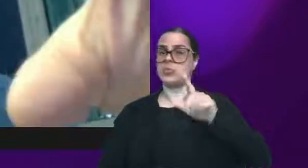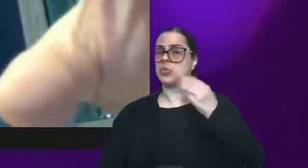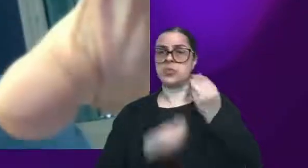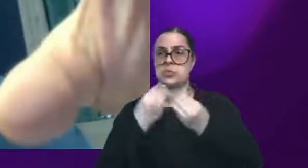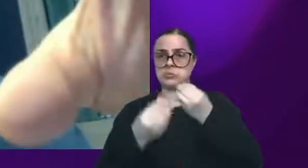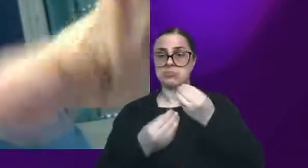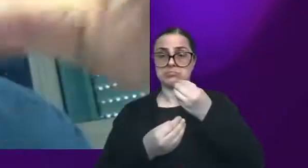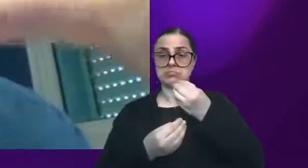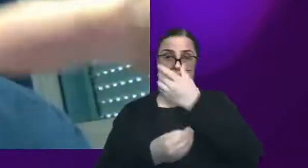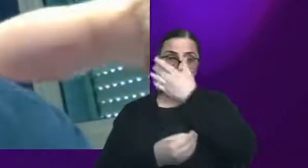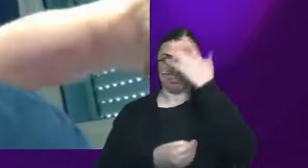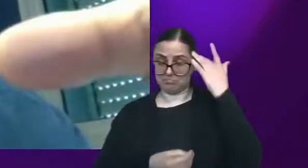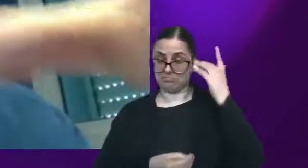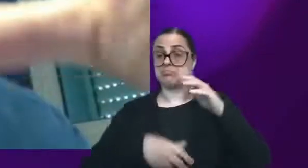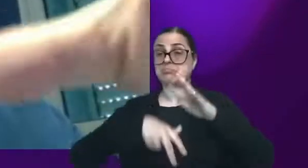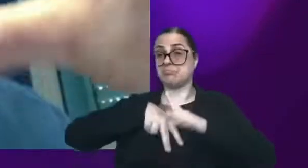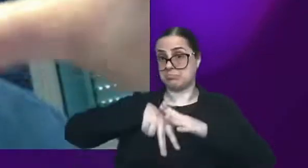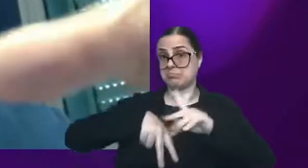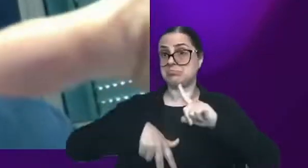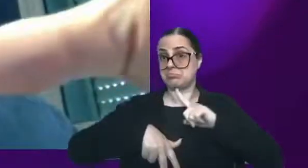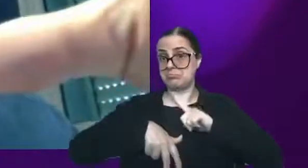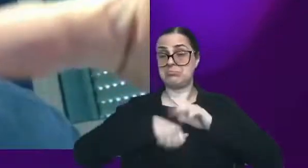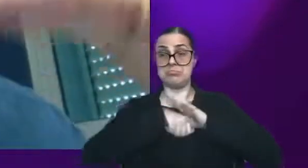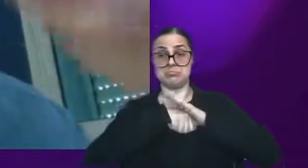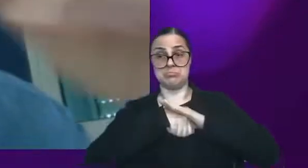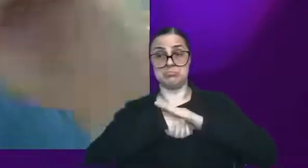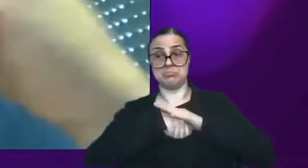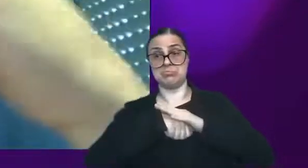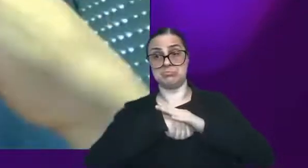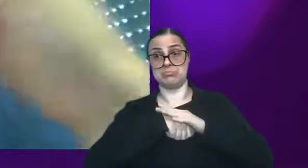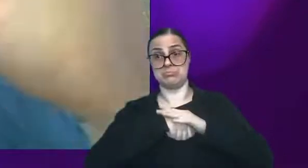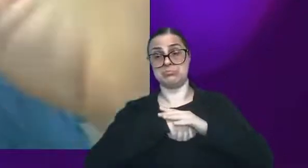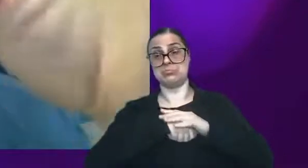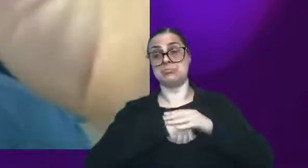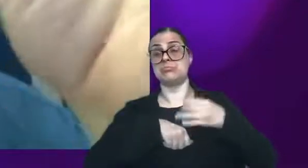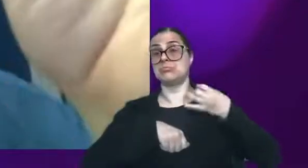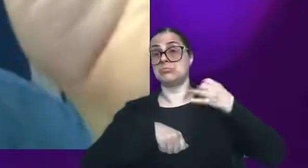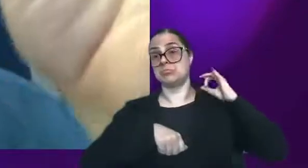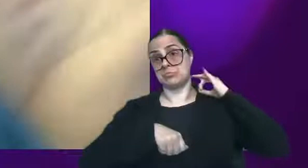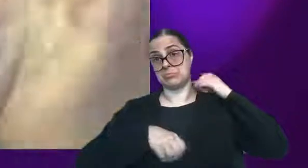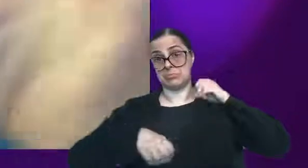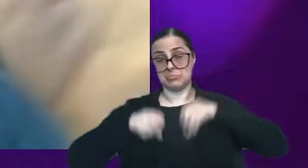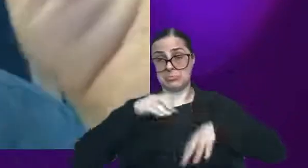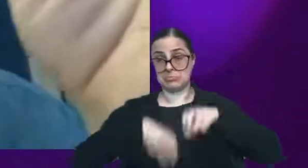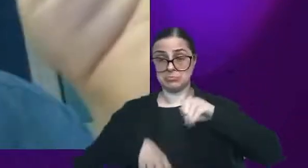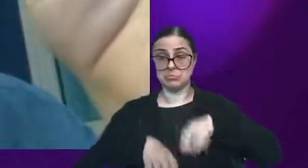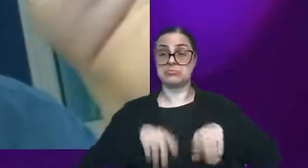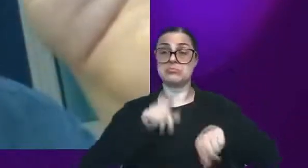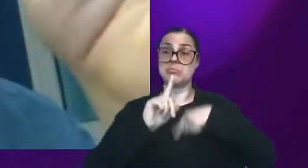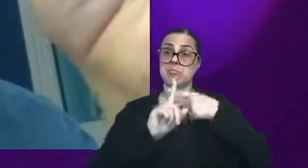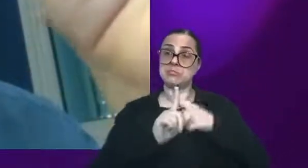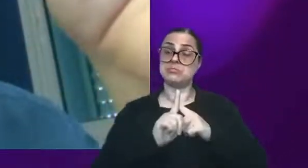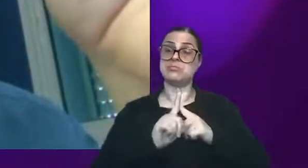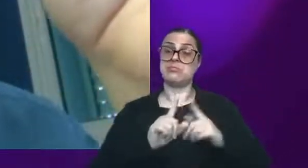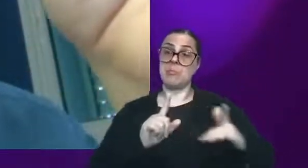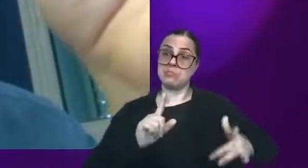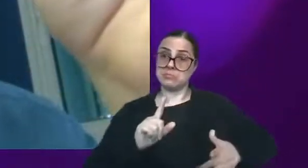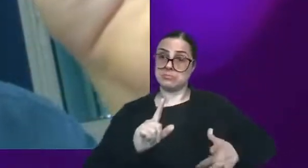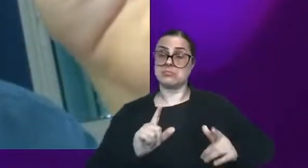una enfermedad en el hígado que es resecable. Te pregunto por qué. Por un lado,